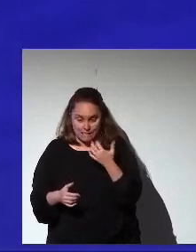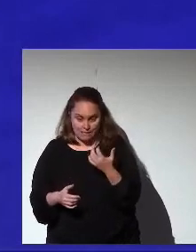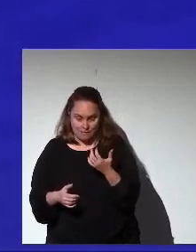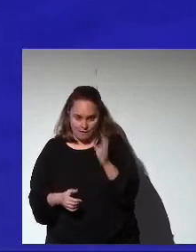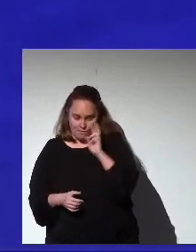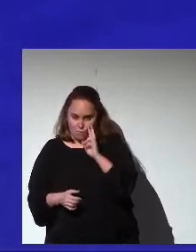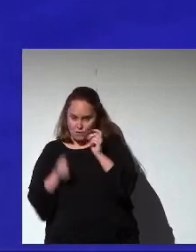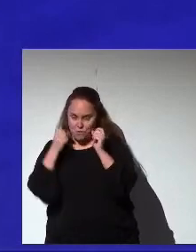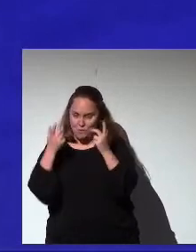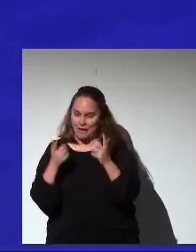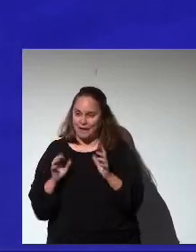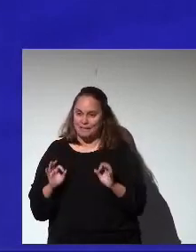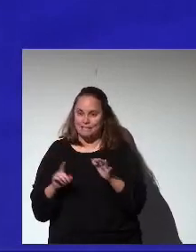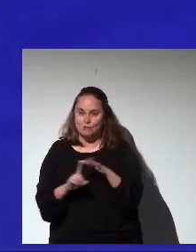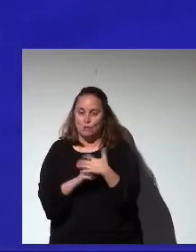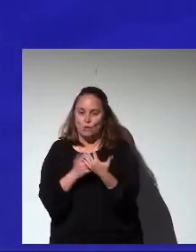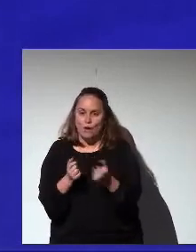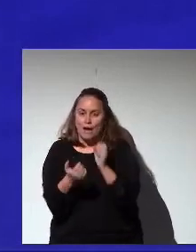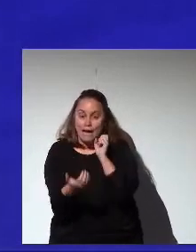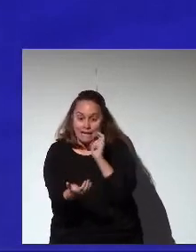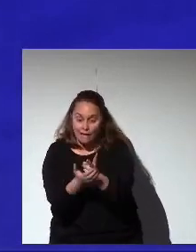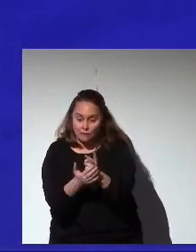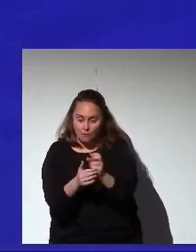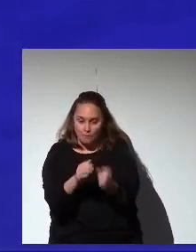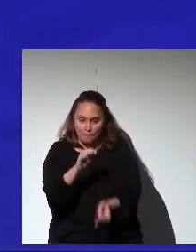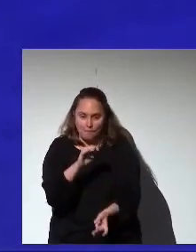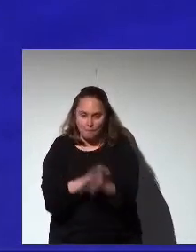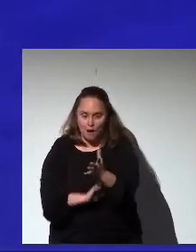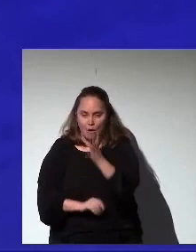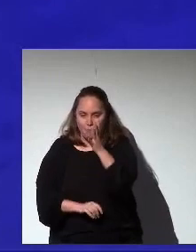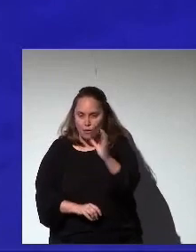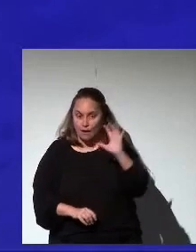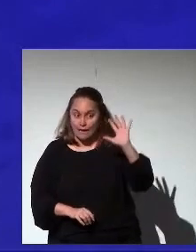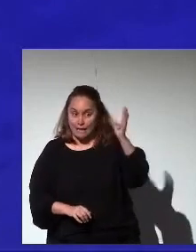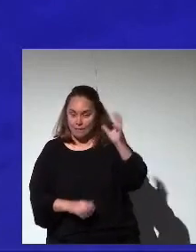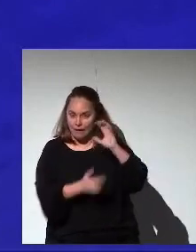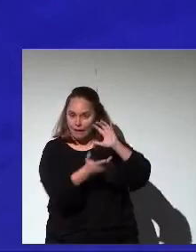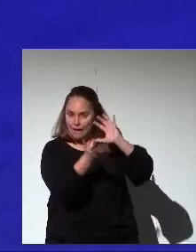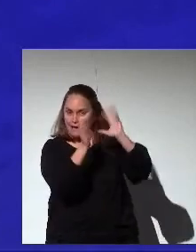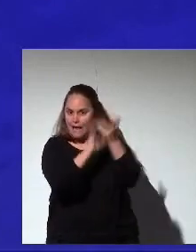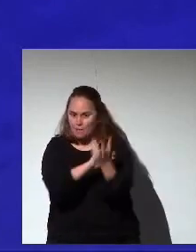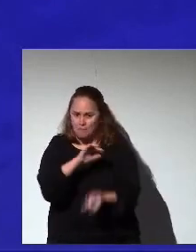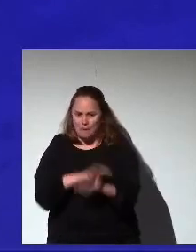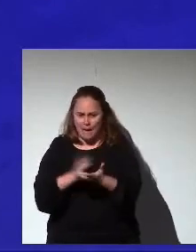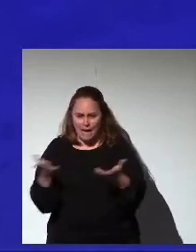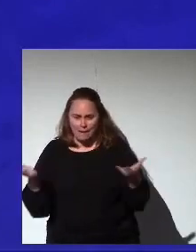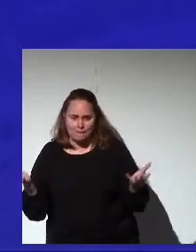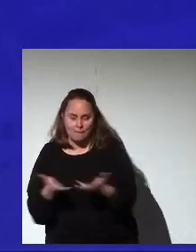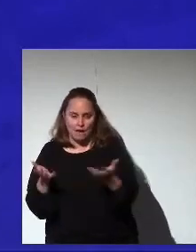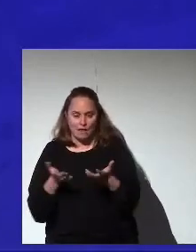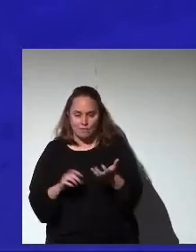cada vez los retos que vamos a tener con el cambio climático en todo lo que serían emergencias